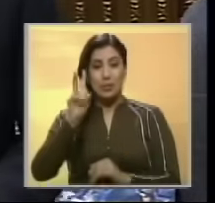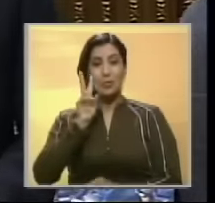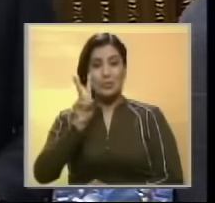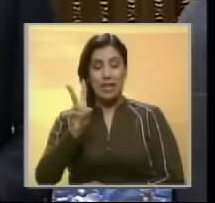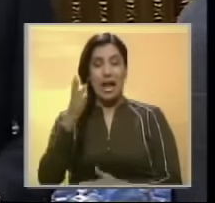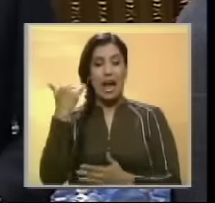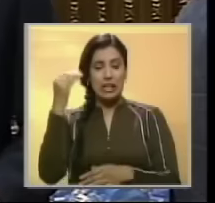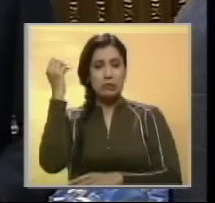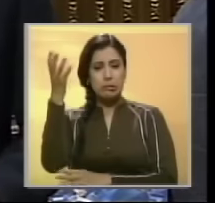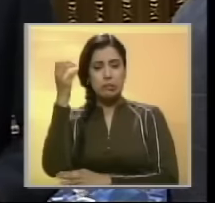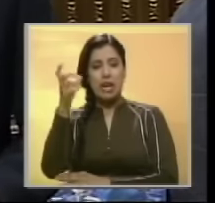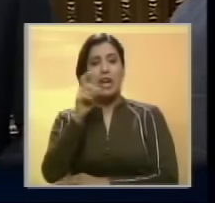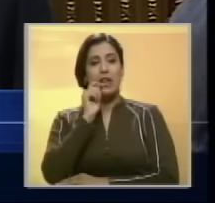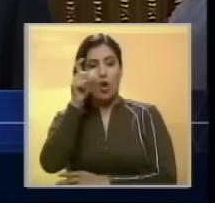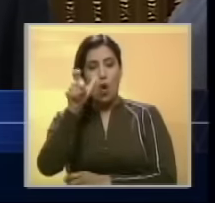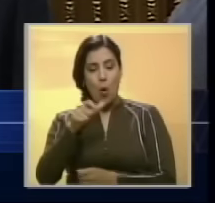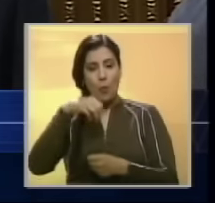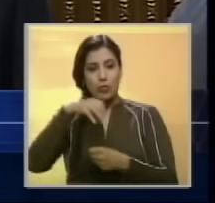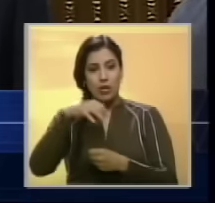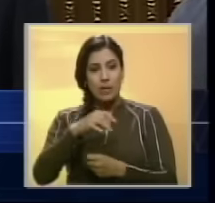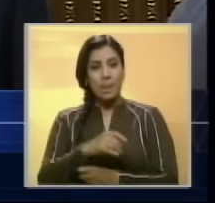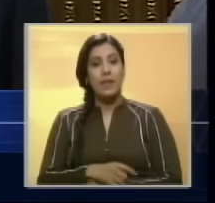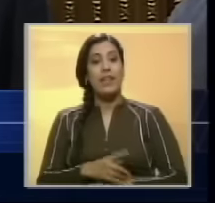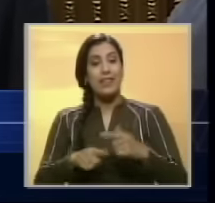Ed a nivel naci